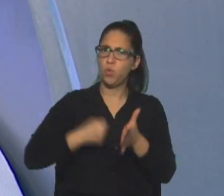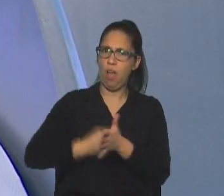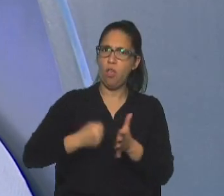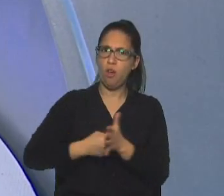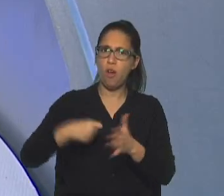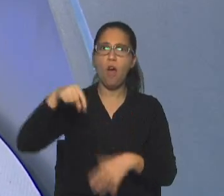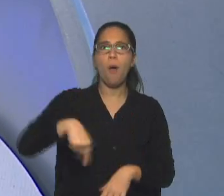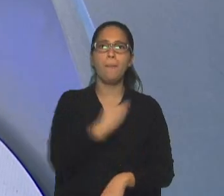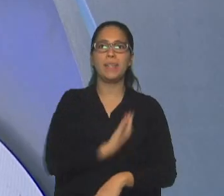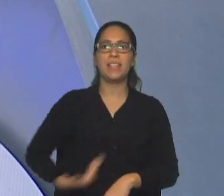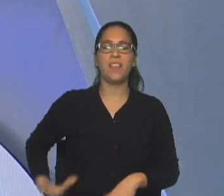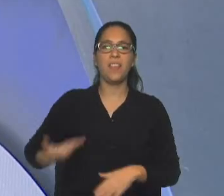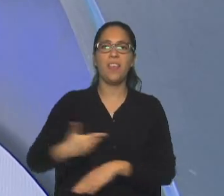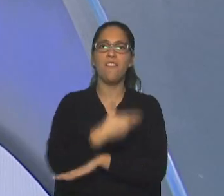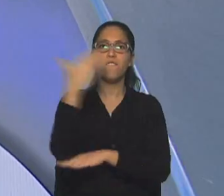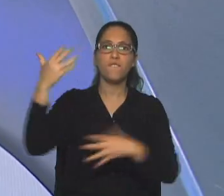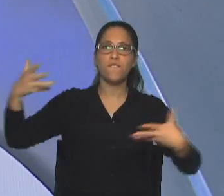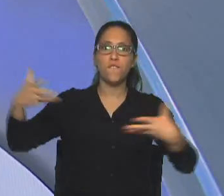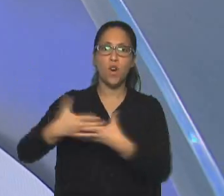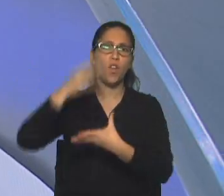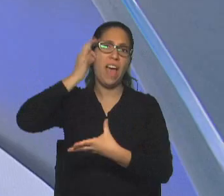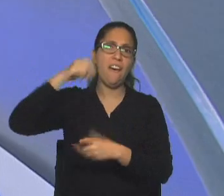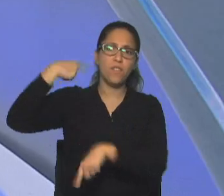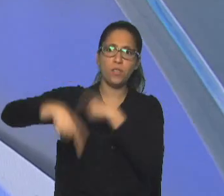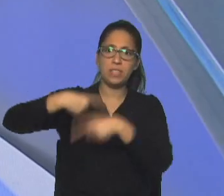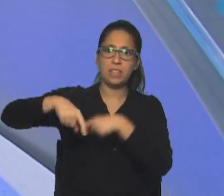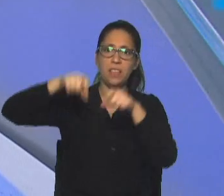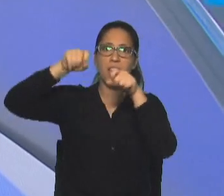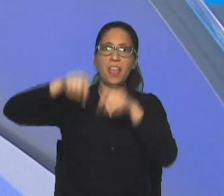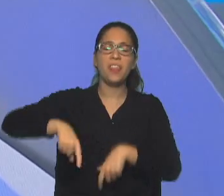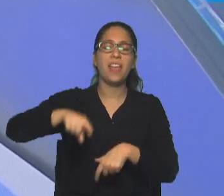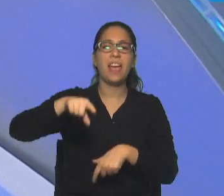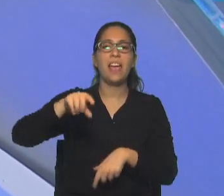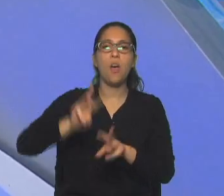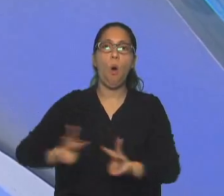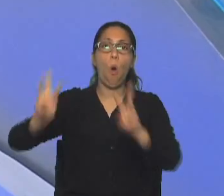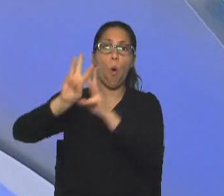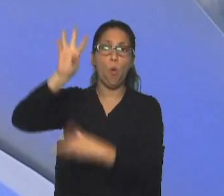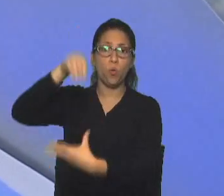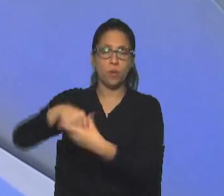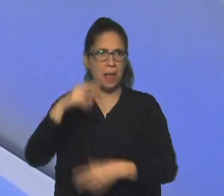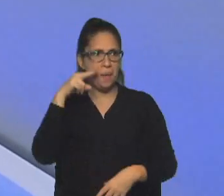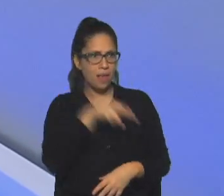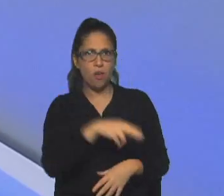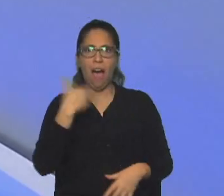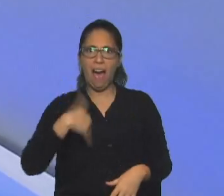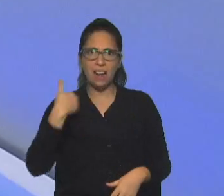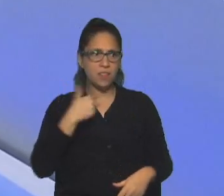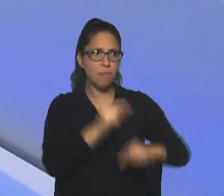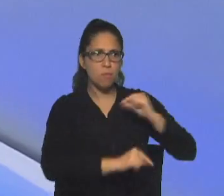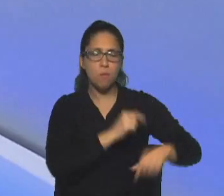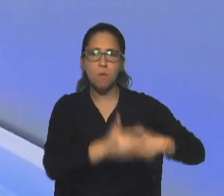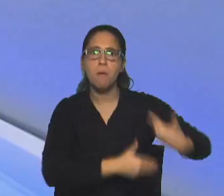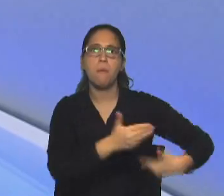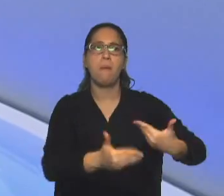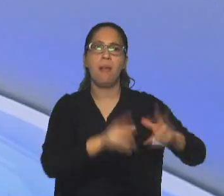es la presidenta del foro de afrodescendientes de las Naciones Unidas y están viendo como Argentina Está avanzando en estos temas hablando